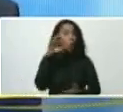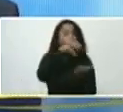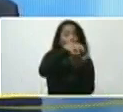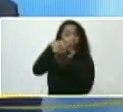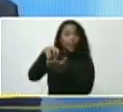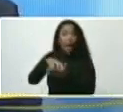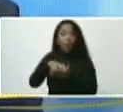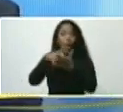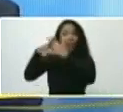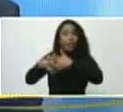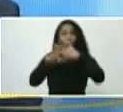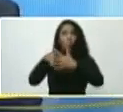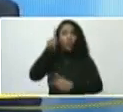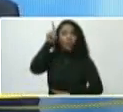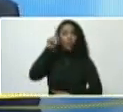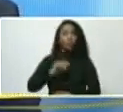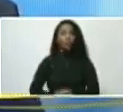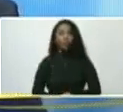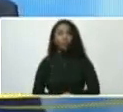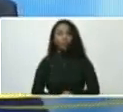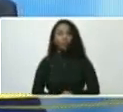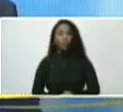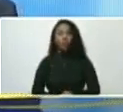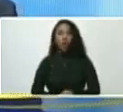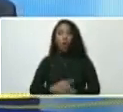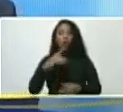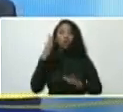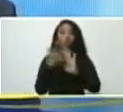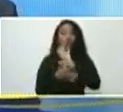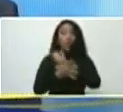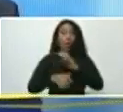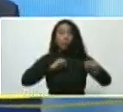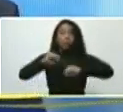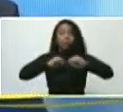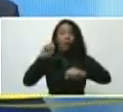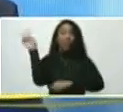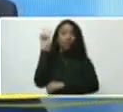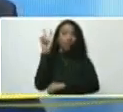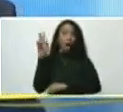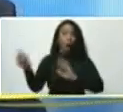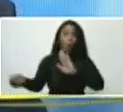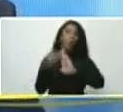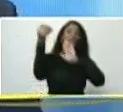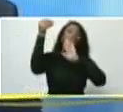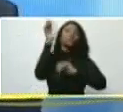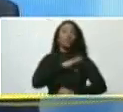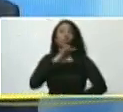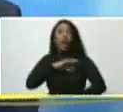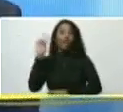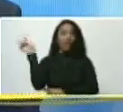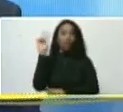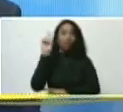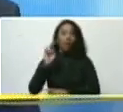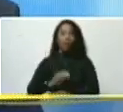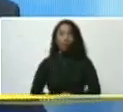Unidos de Norteamérica contra el aparato económico de Venezuela, contra la sociedad venezolana,